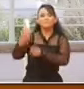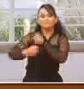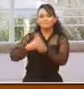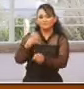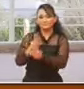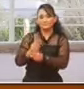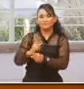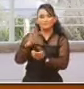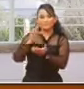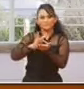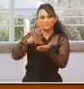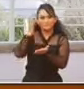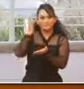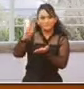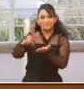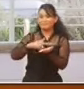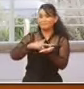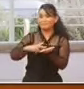delegación